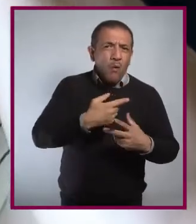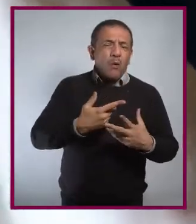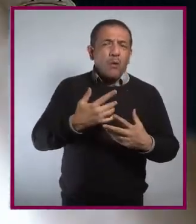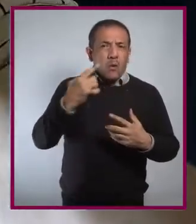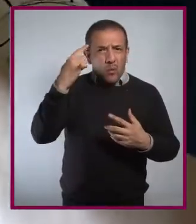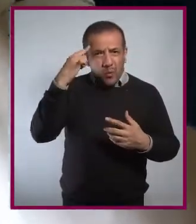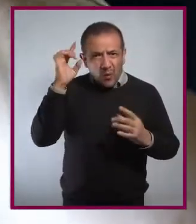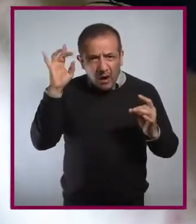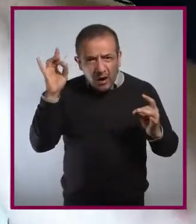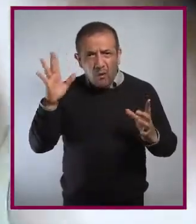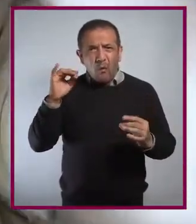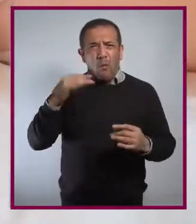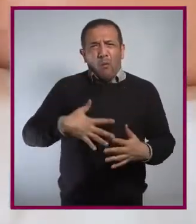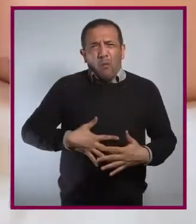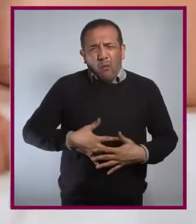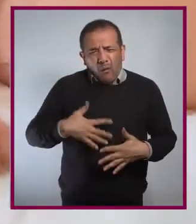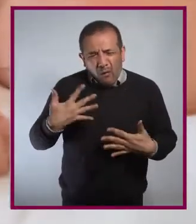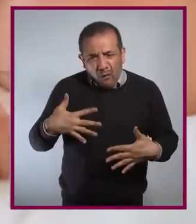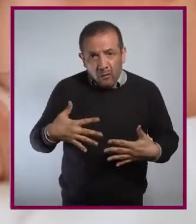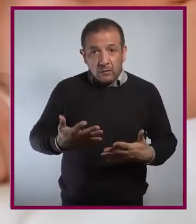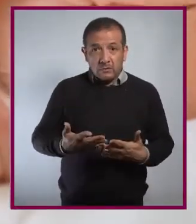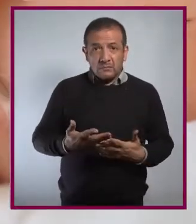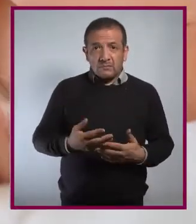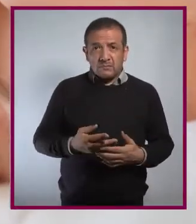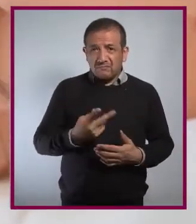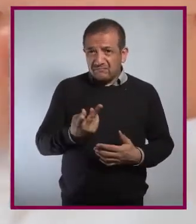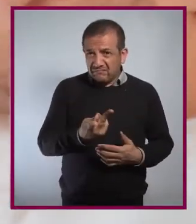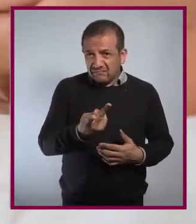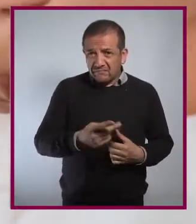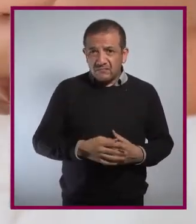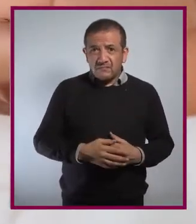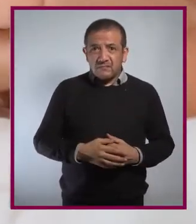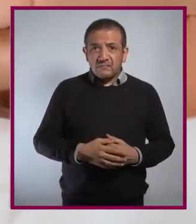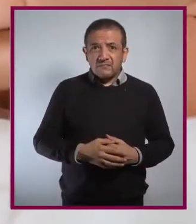dolor de cabeza o estomacal?